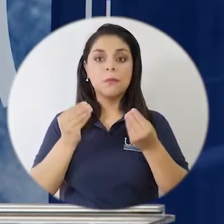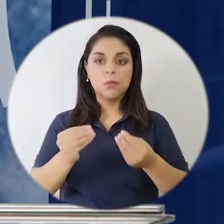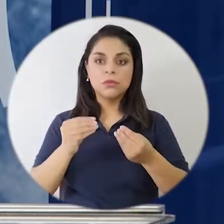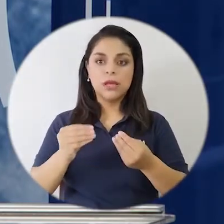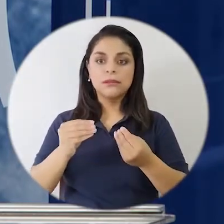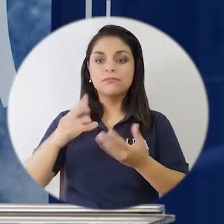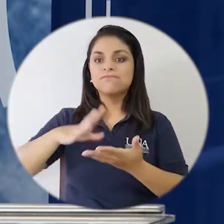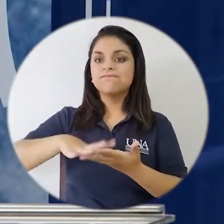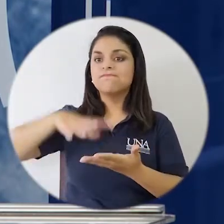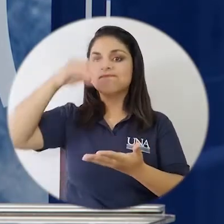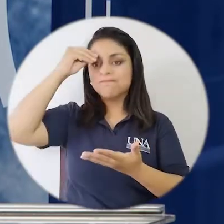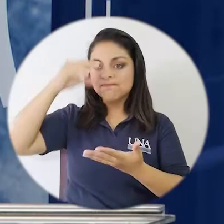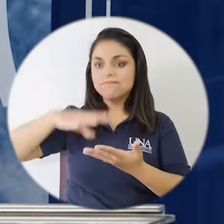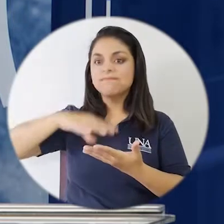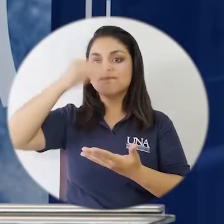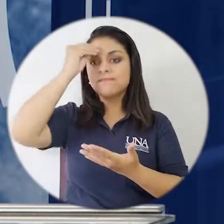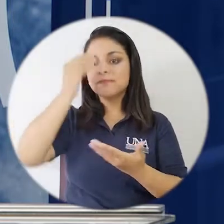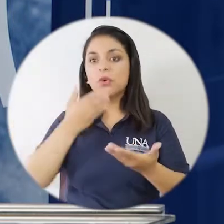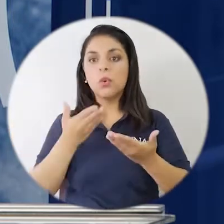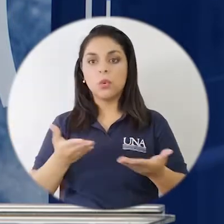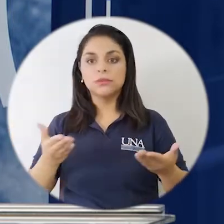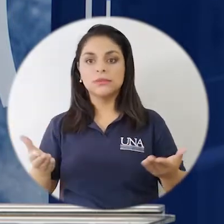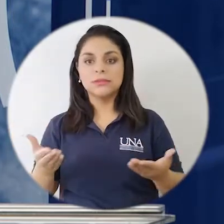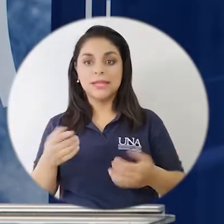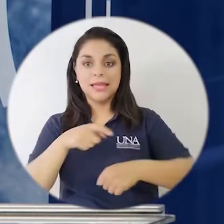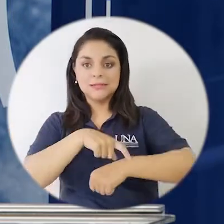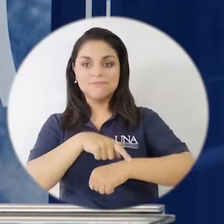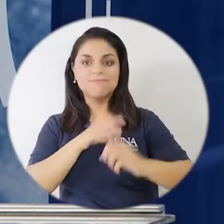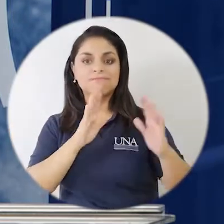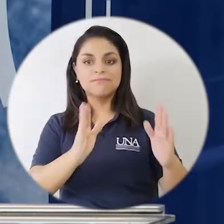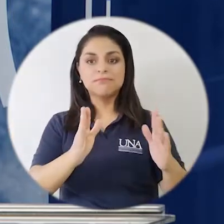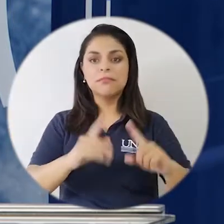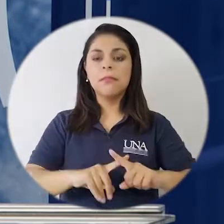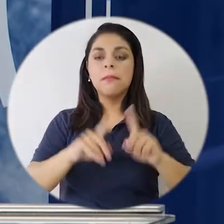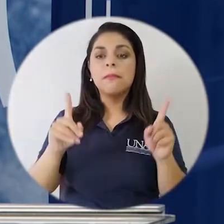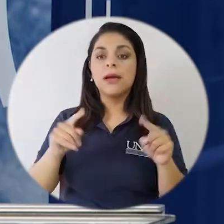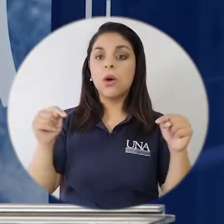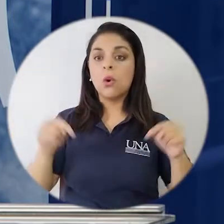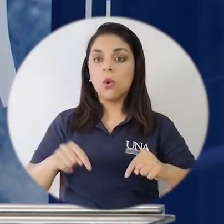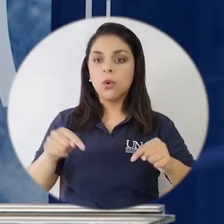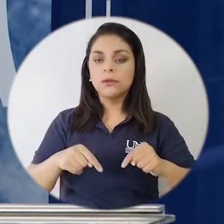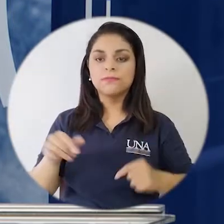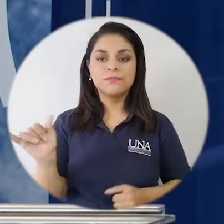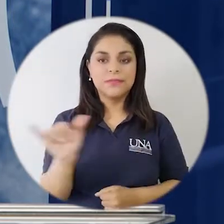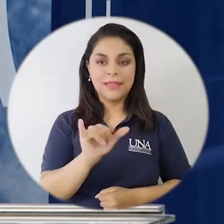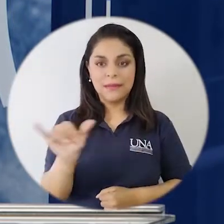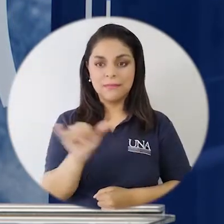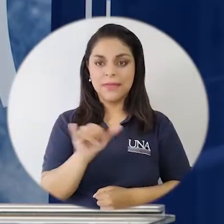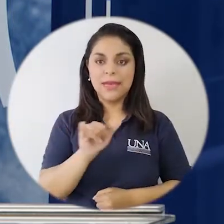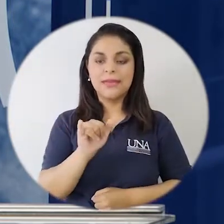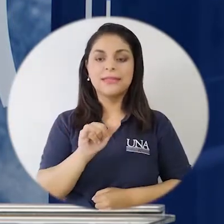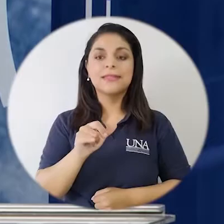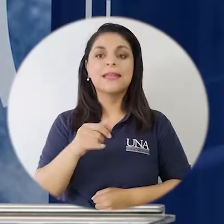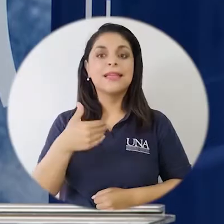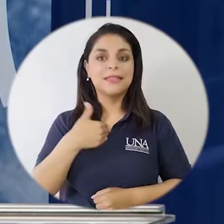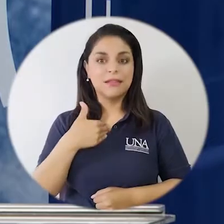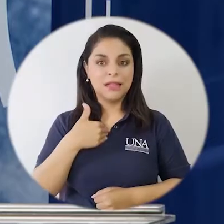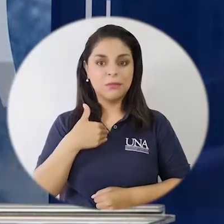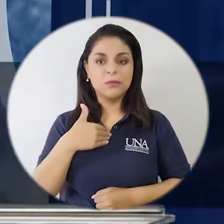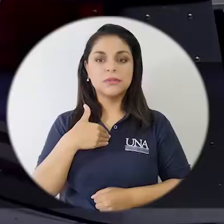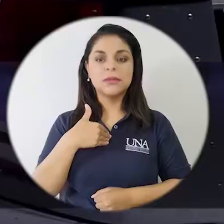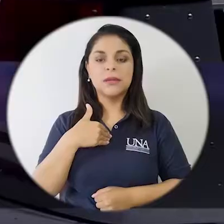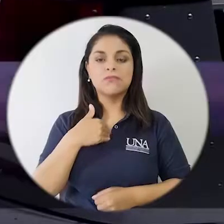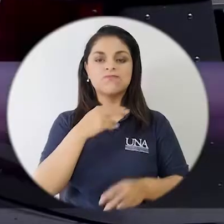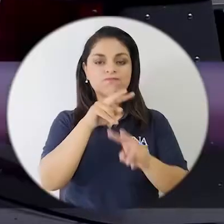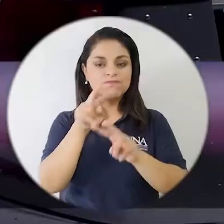son las lecciones aprendidas en ese periodo. Sin embargo, hoy pues también tenemos que